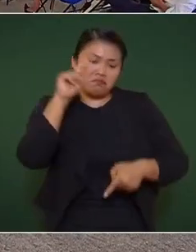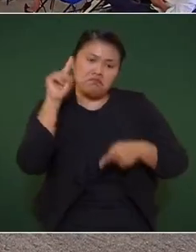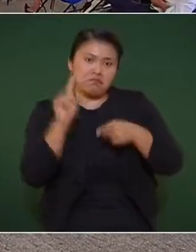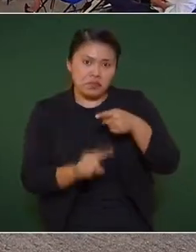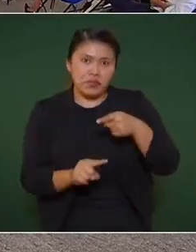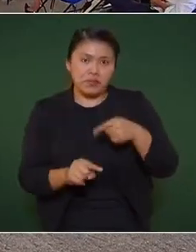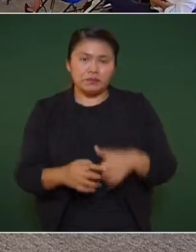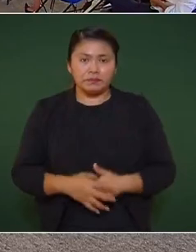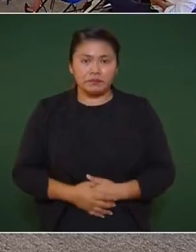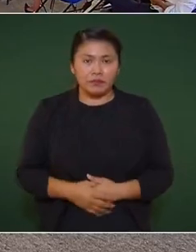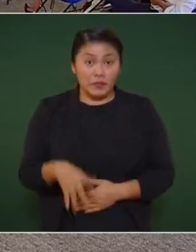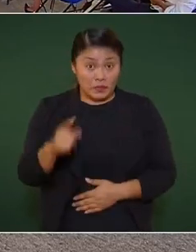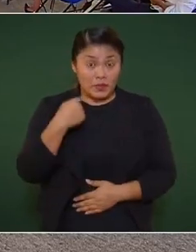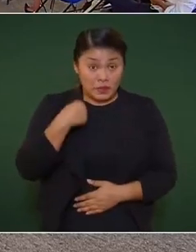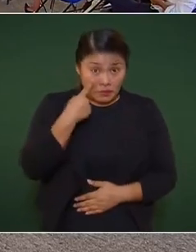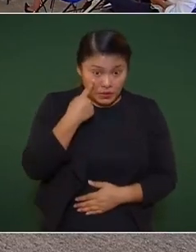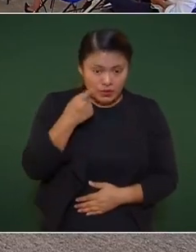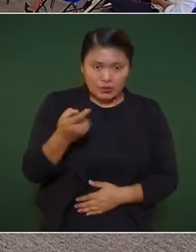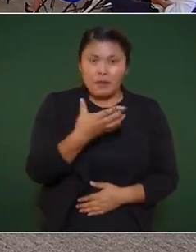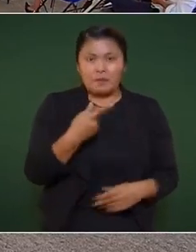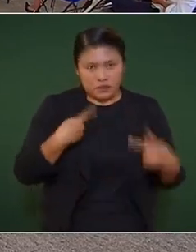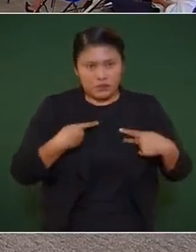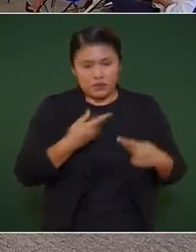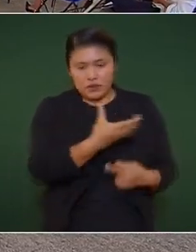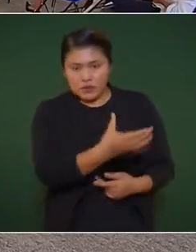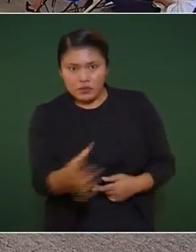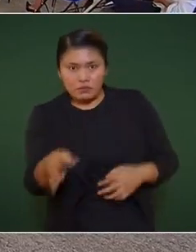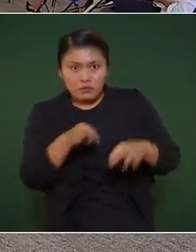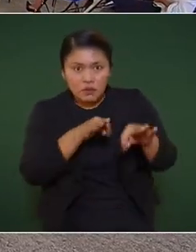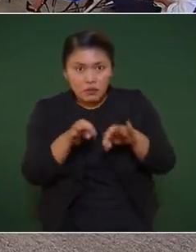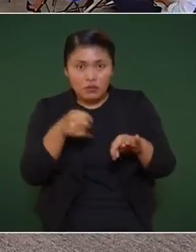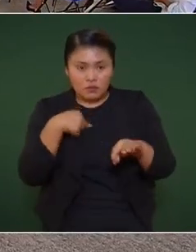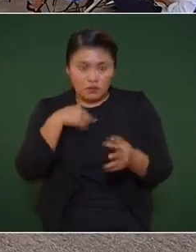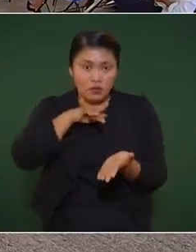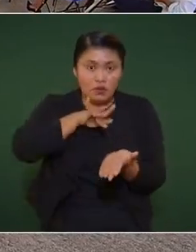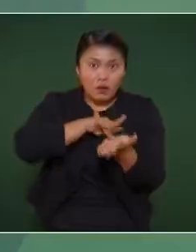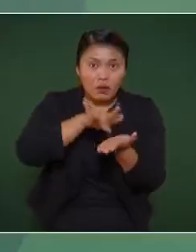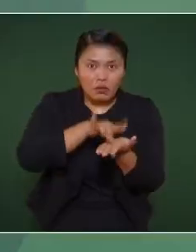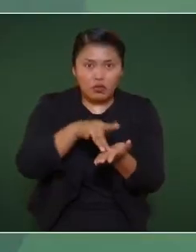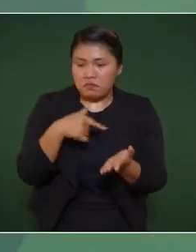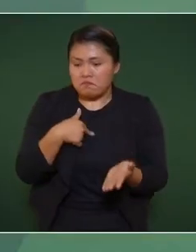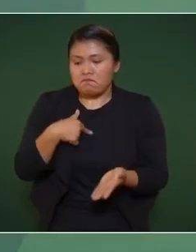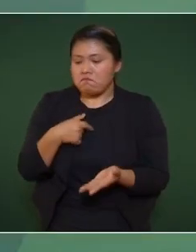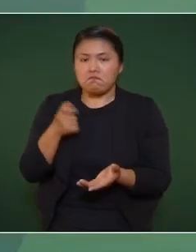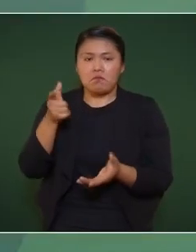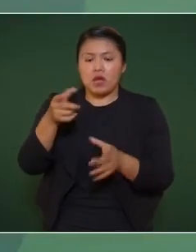entregar apoyos a los campesinos, pues